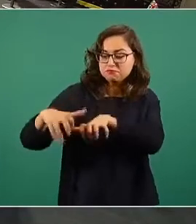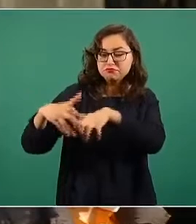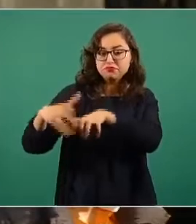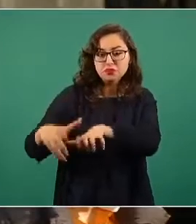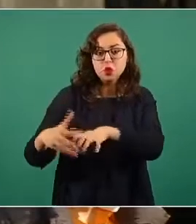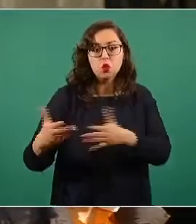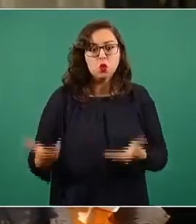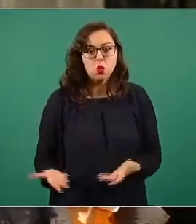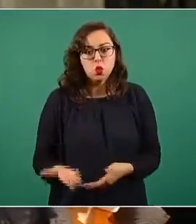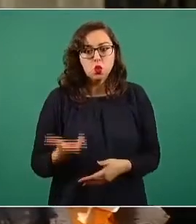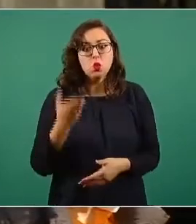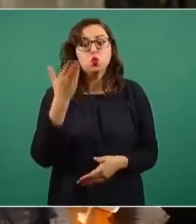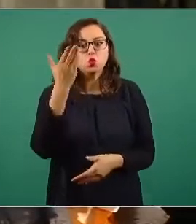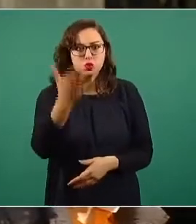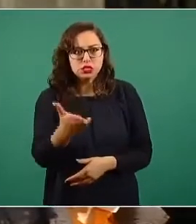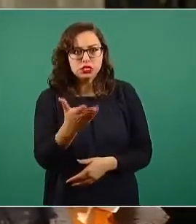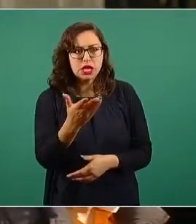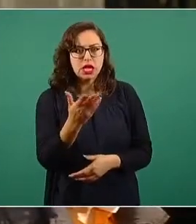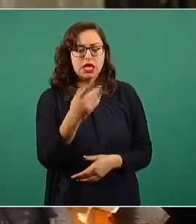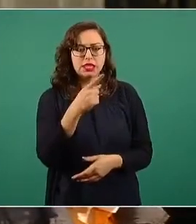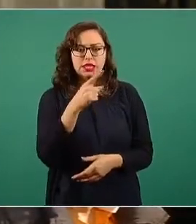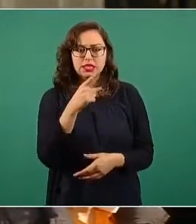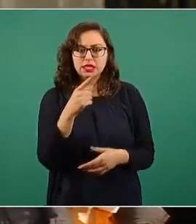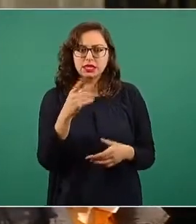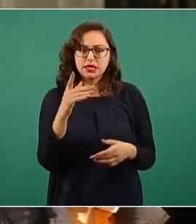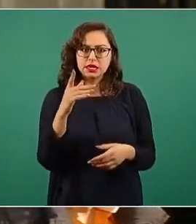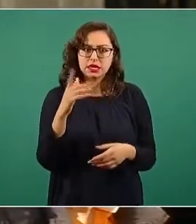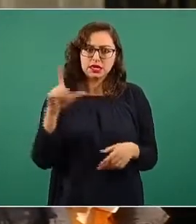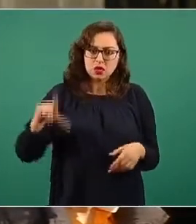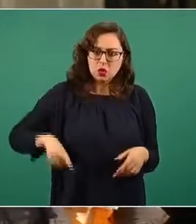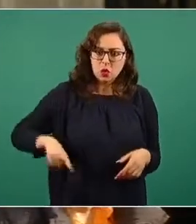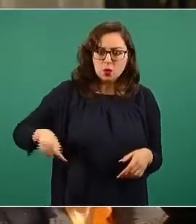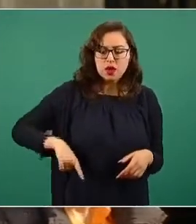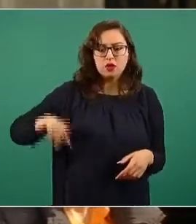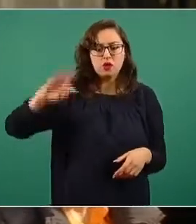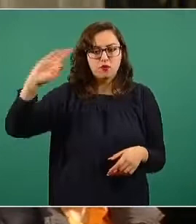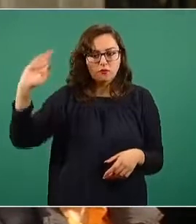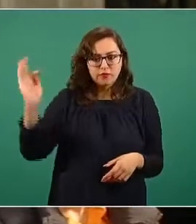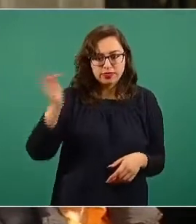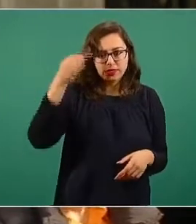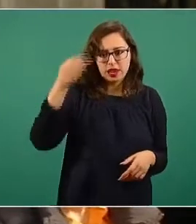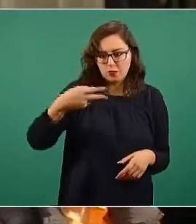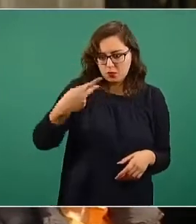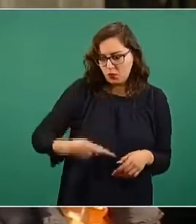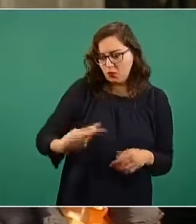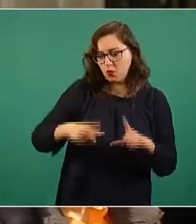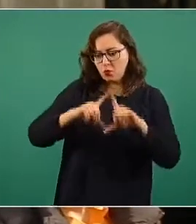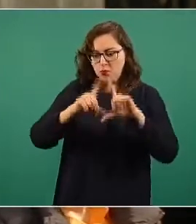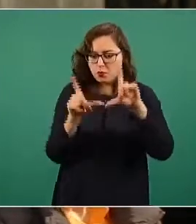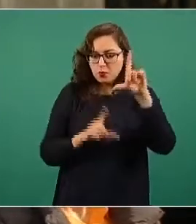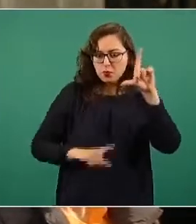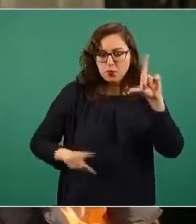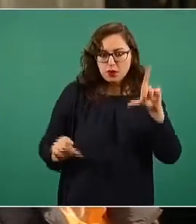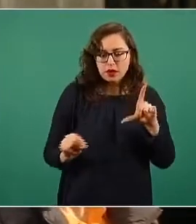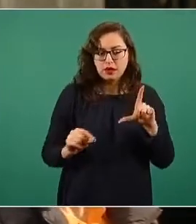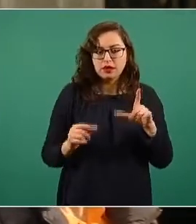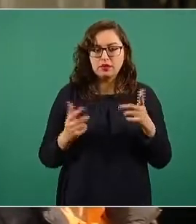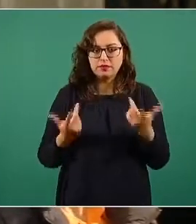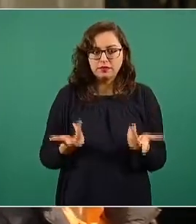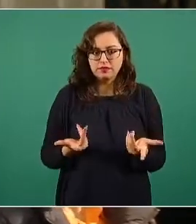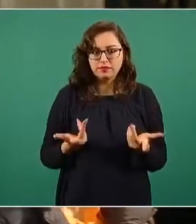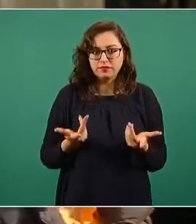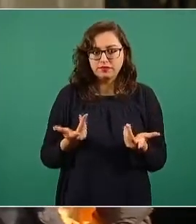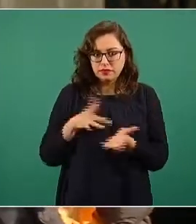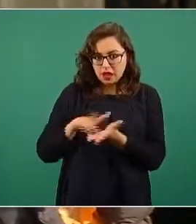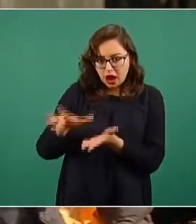conocimiento de las acciones que llevaría el gobierno federal para tener o poder hacer algo con este